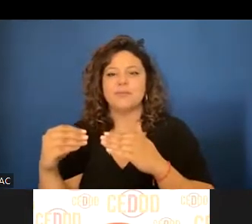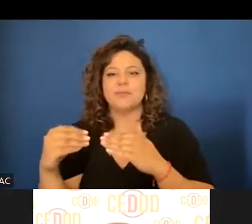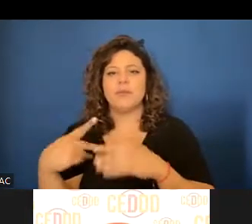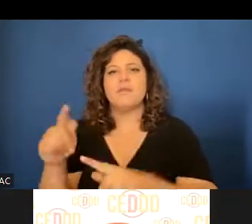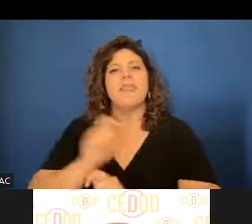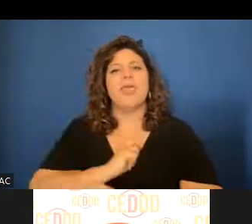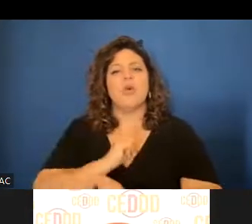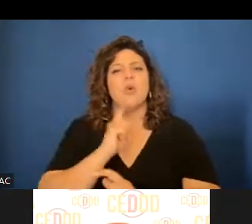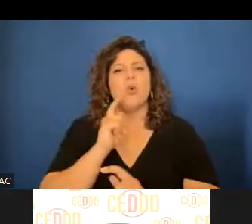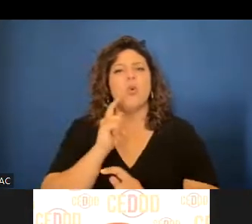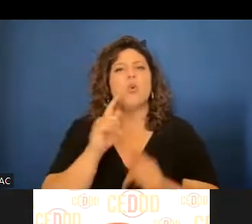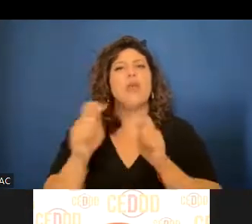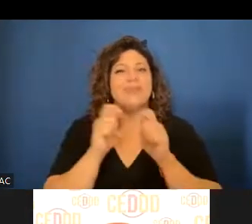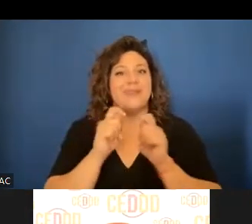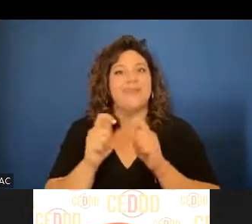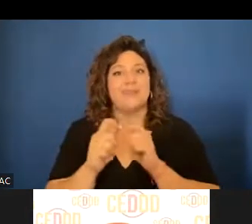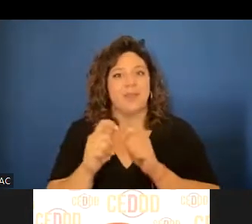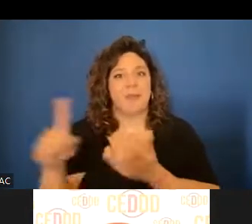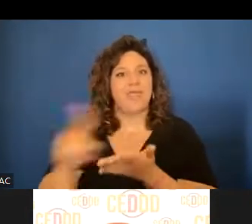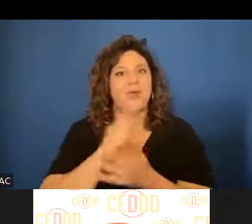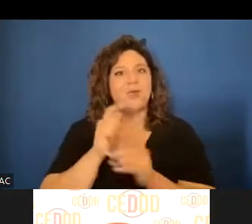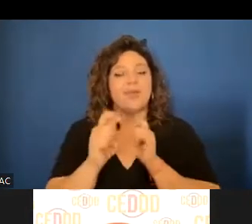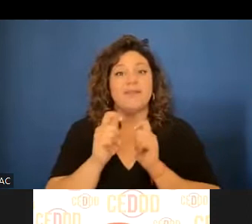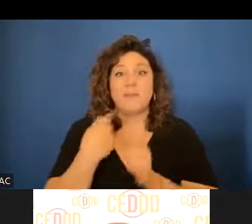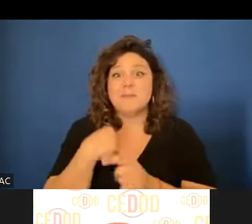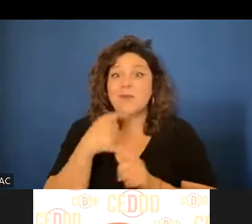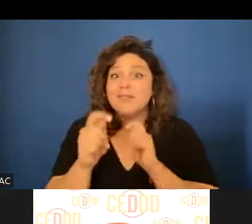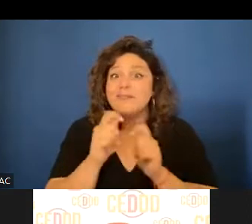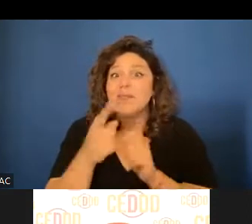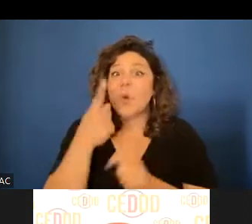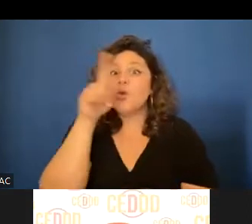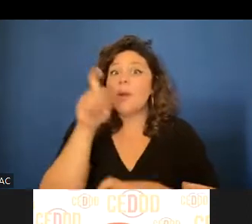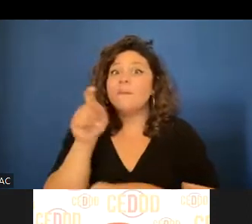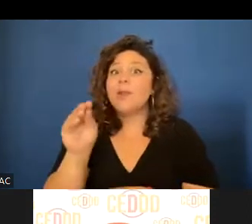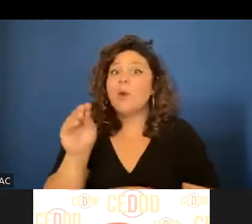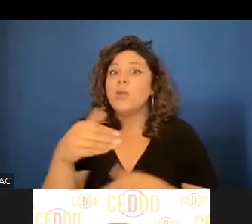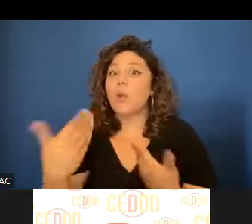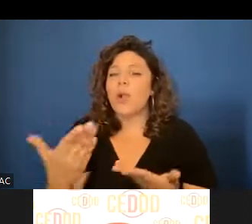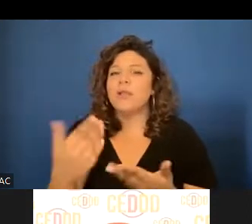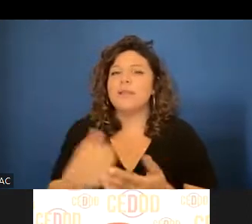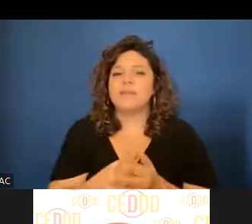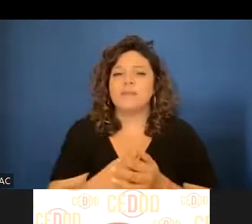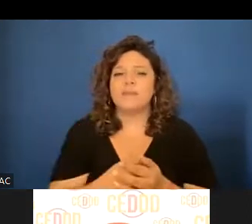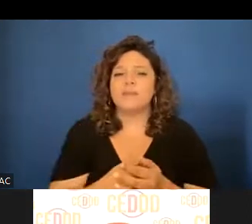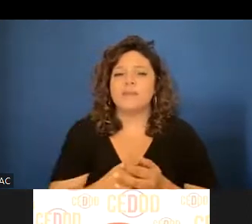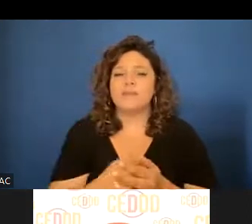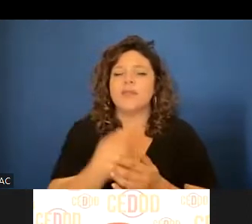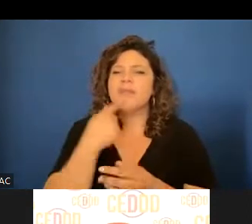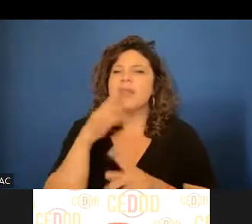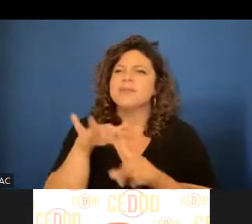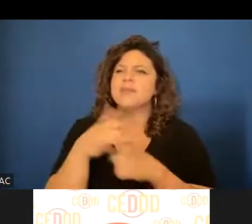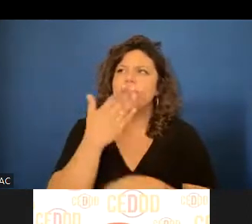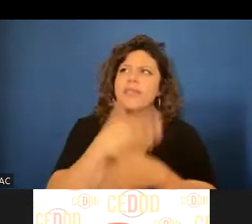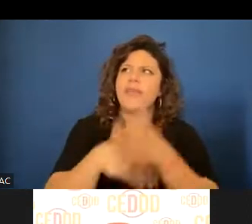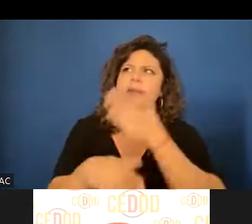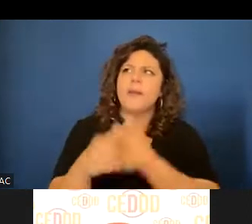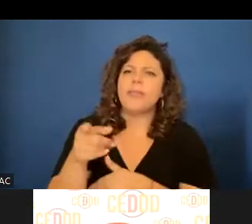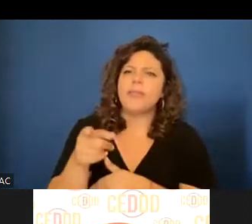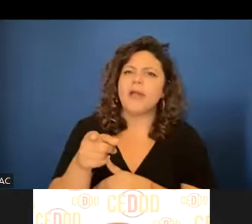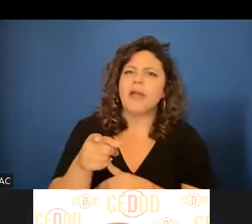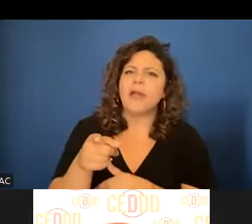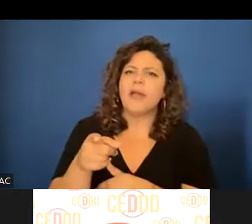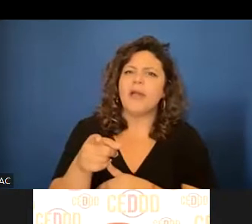pues discriminatorias? Pues que, oye, que no me hagan un seguro de salud porque soy una persona afectada de síndrome de Down. Como hay sentencias por ahí, eso